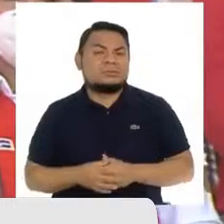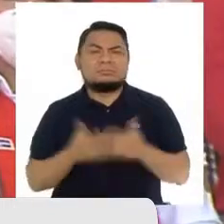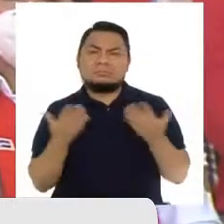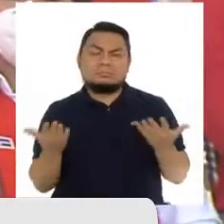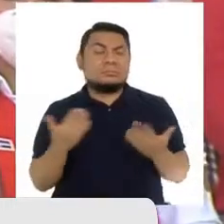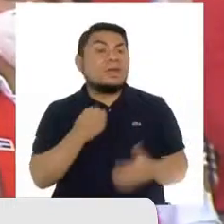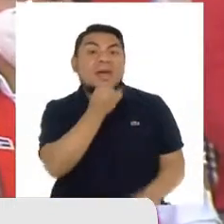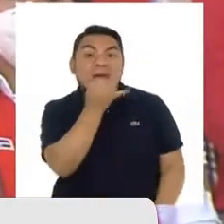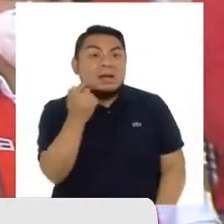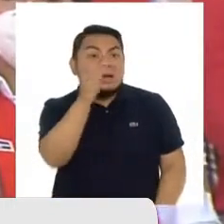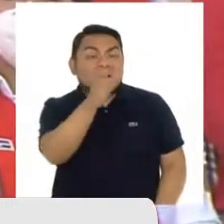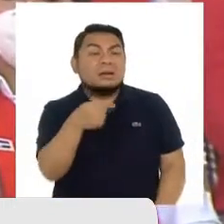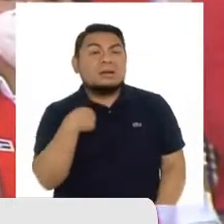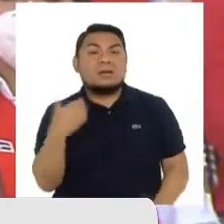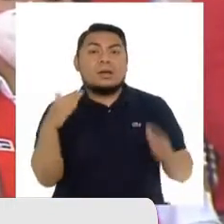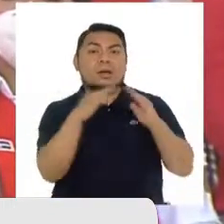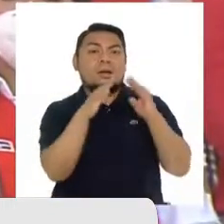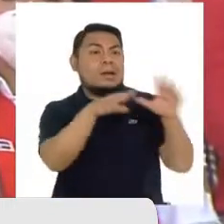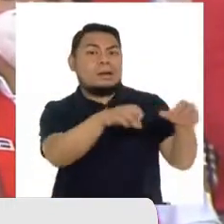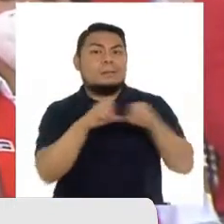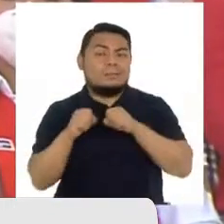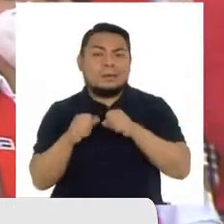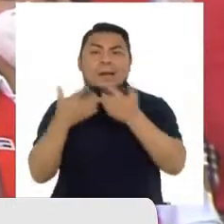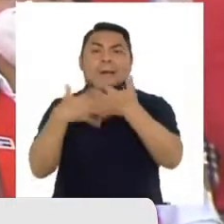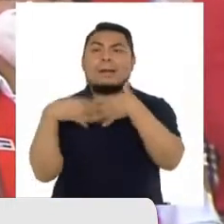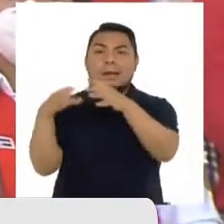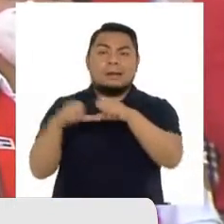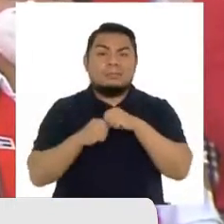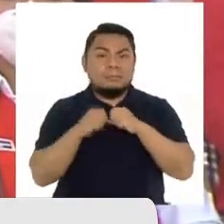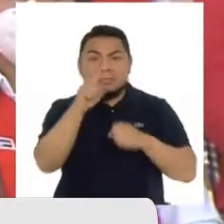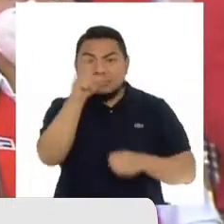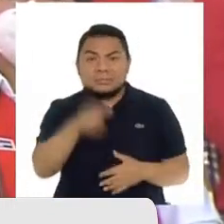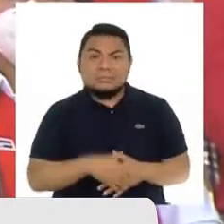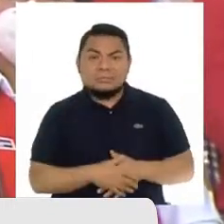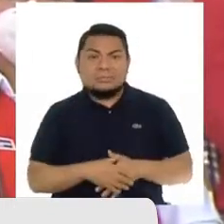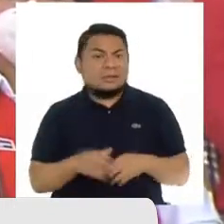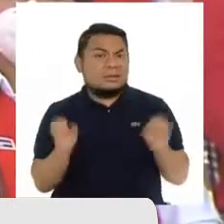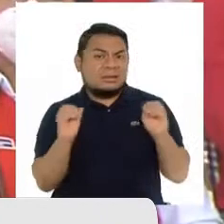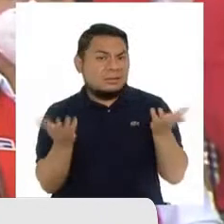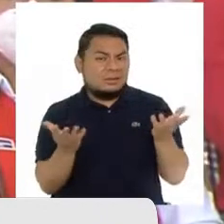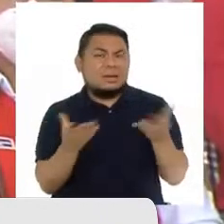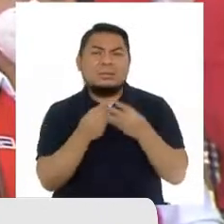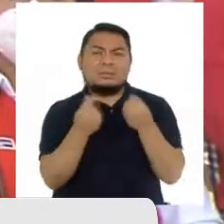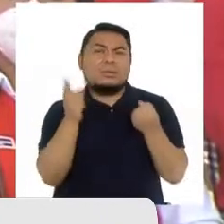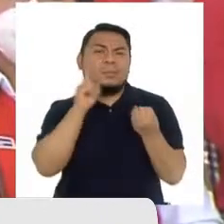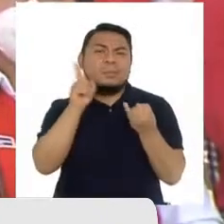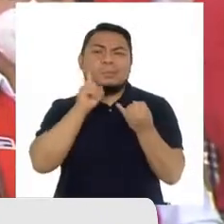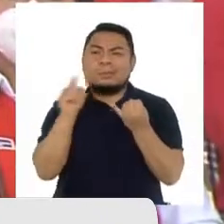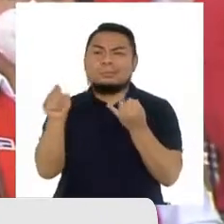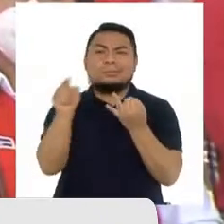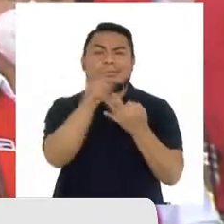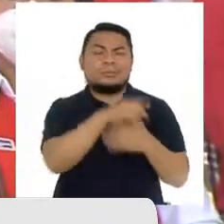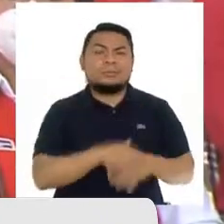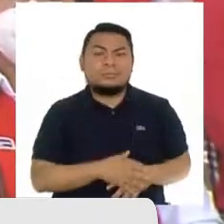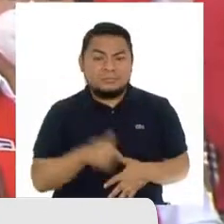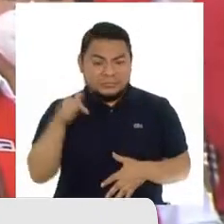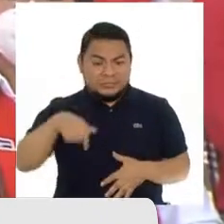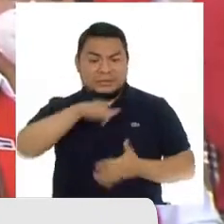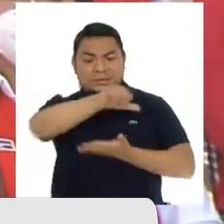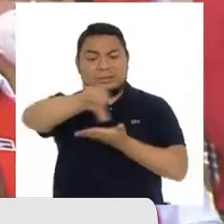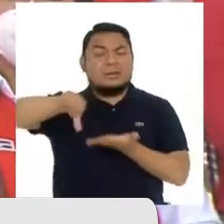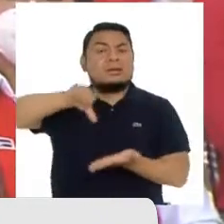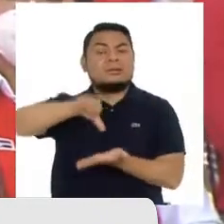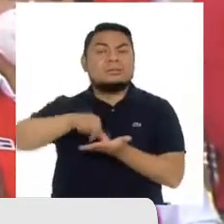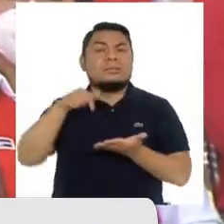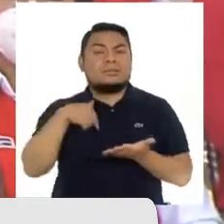alguien le ha expropiado puras mentiras desde esta plaza histórica